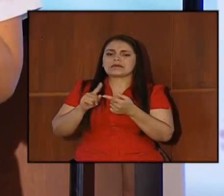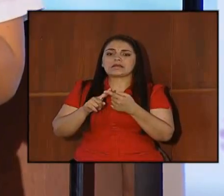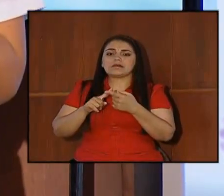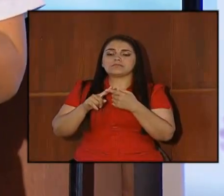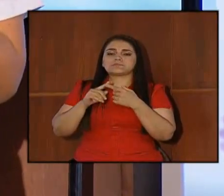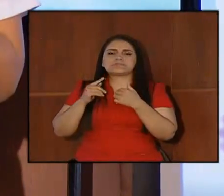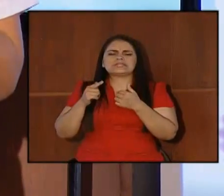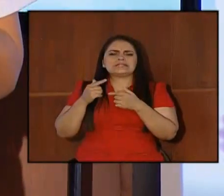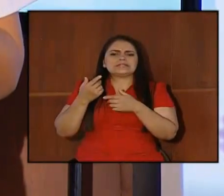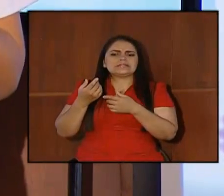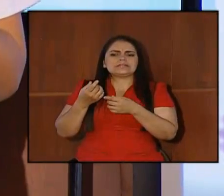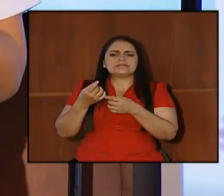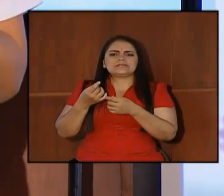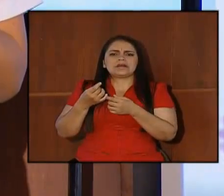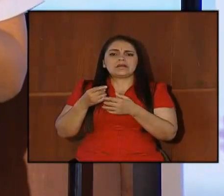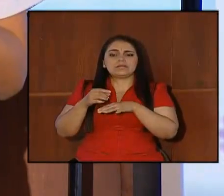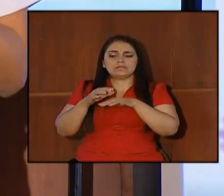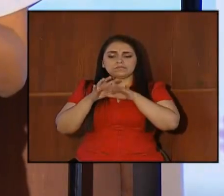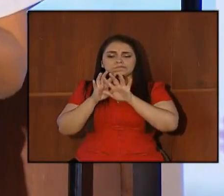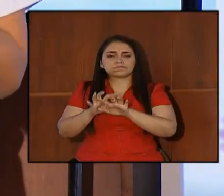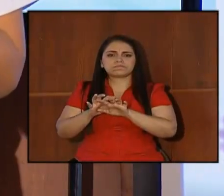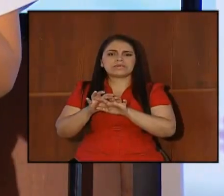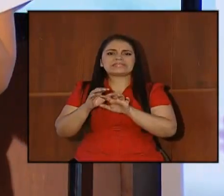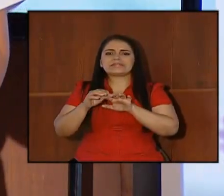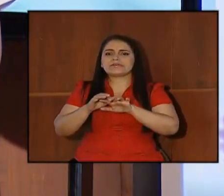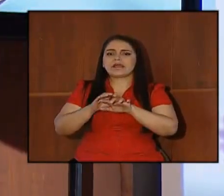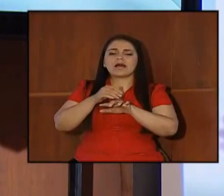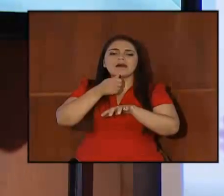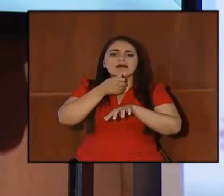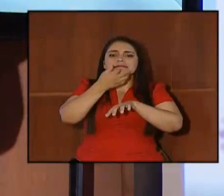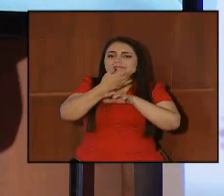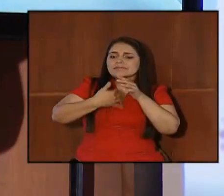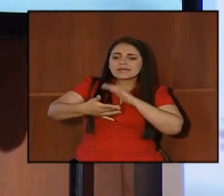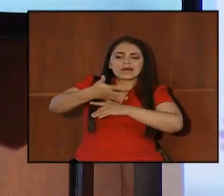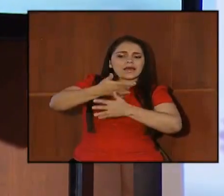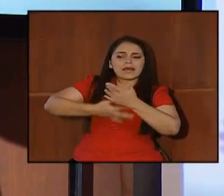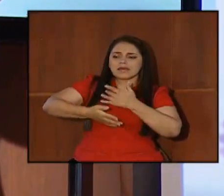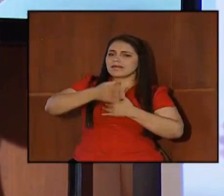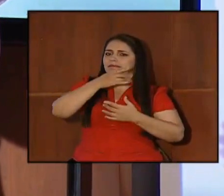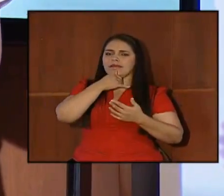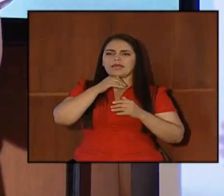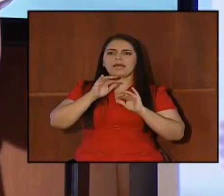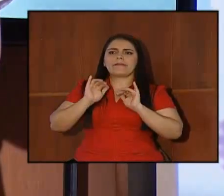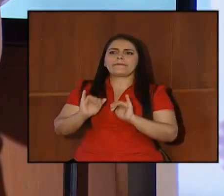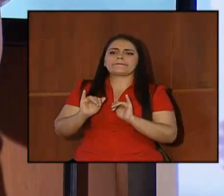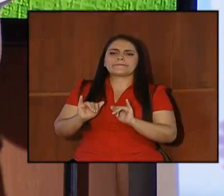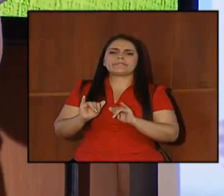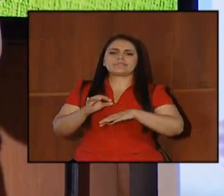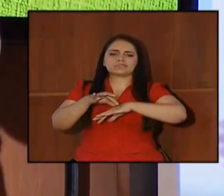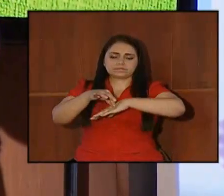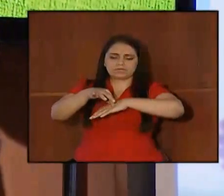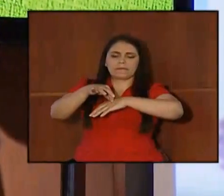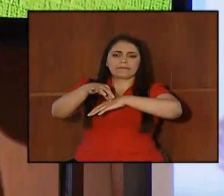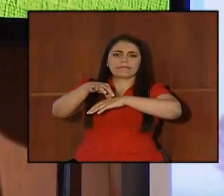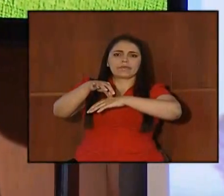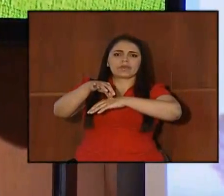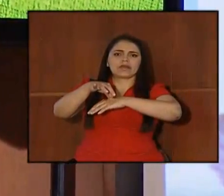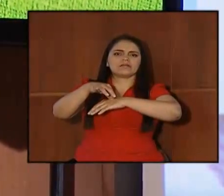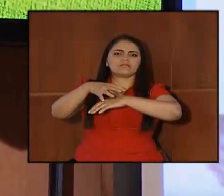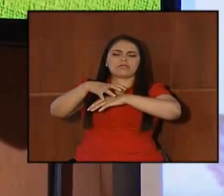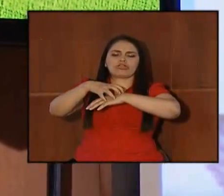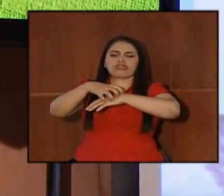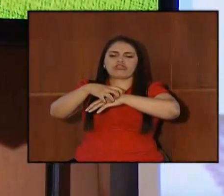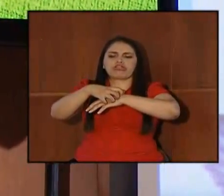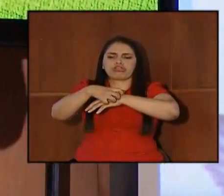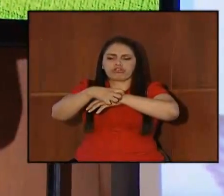estamos apoyando se queda sin circulación, y donde no entra la circulación, ¿qué le pasa a la piel? el tejido se muere, ¿cierto? Donde no entra